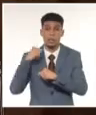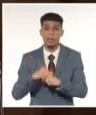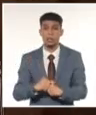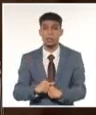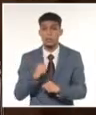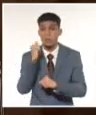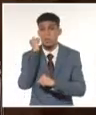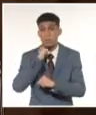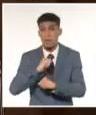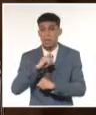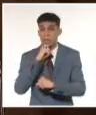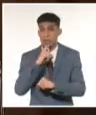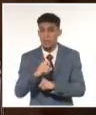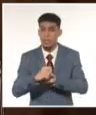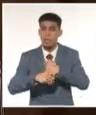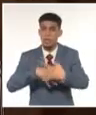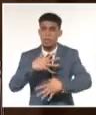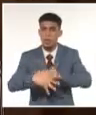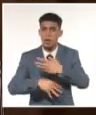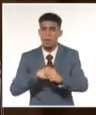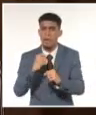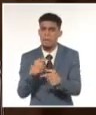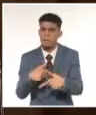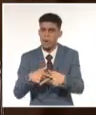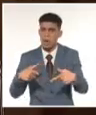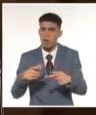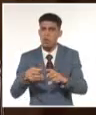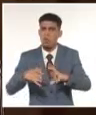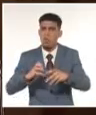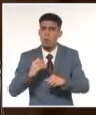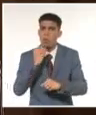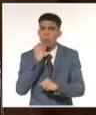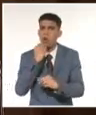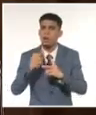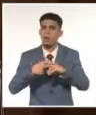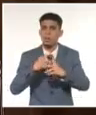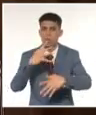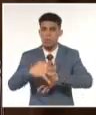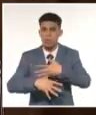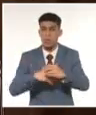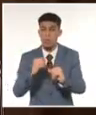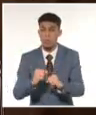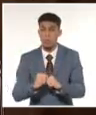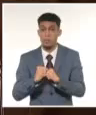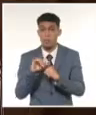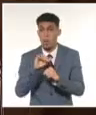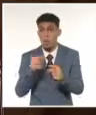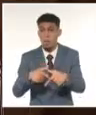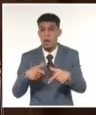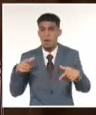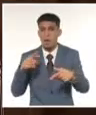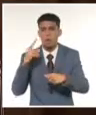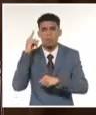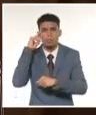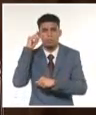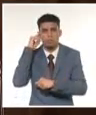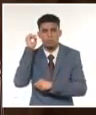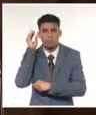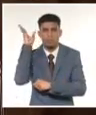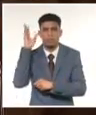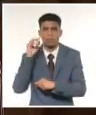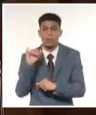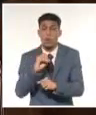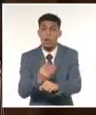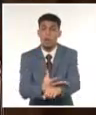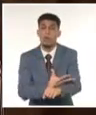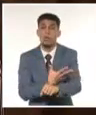y desafiante el escenario, mayor la inventiva, mayor es la tenacidad y la imaginación, mayor el orgullo por lo que somos,